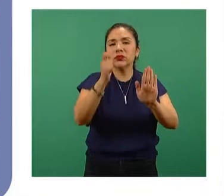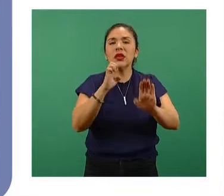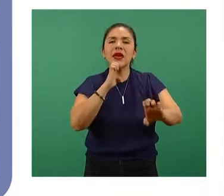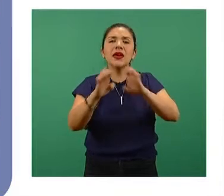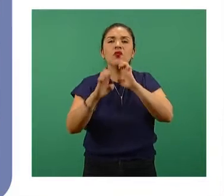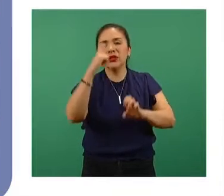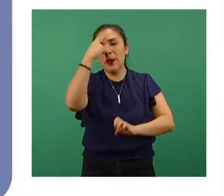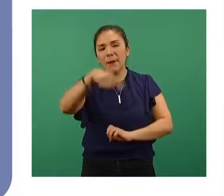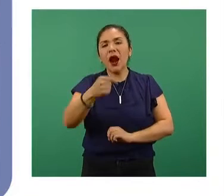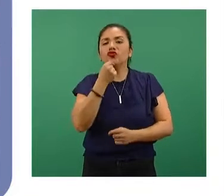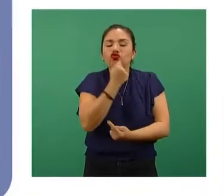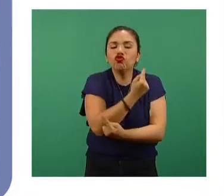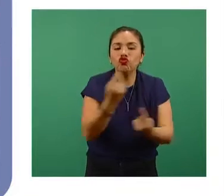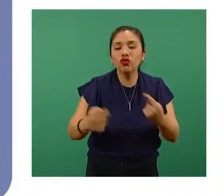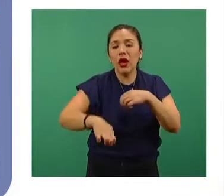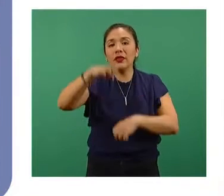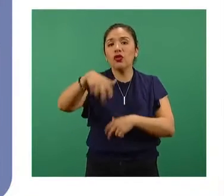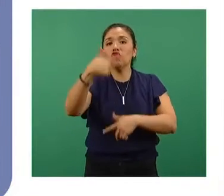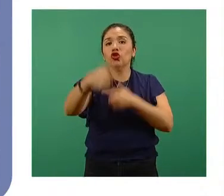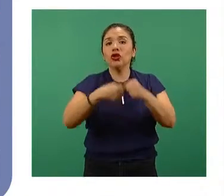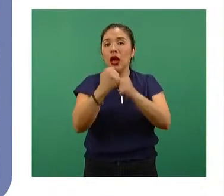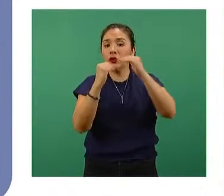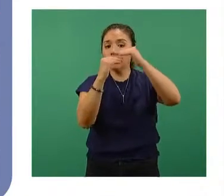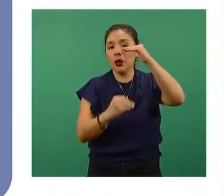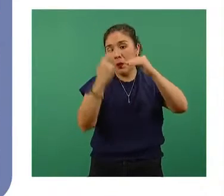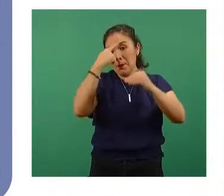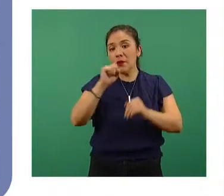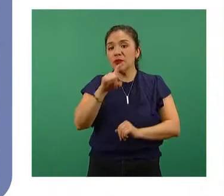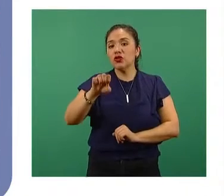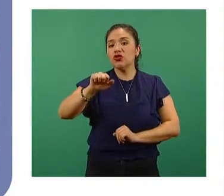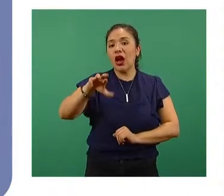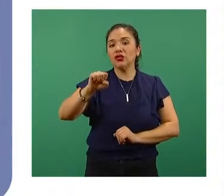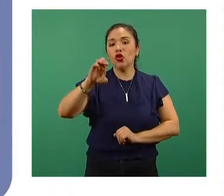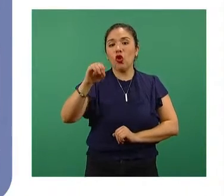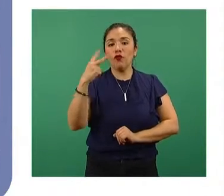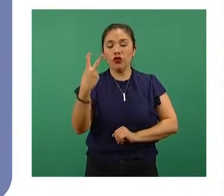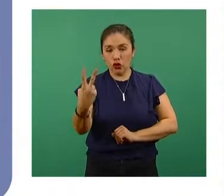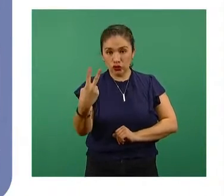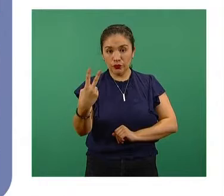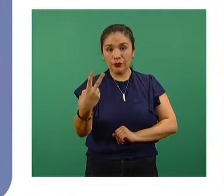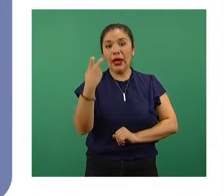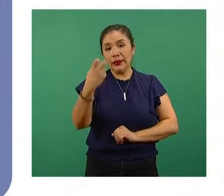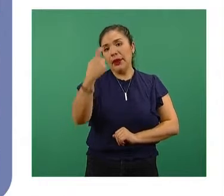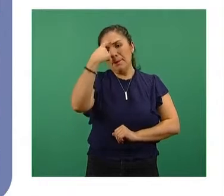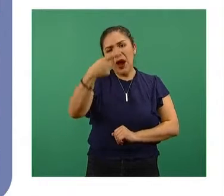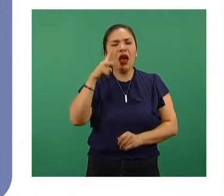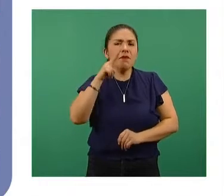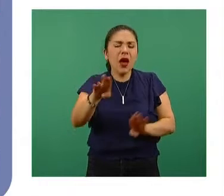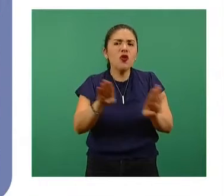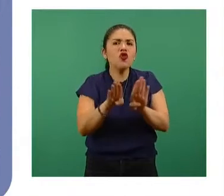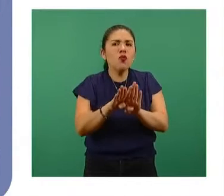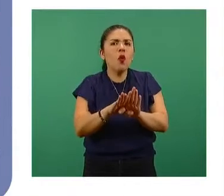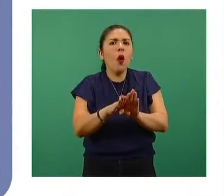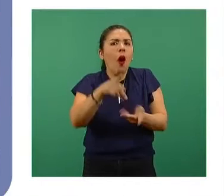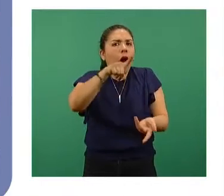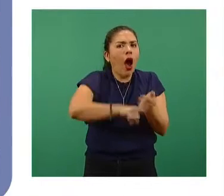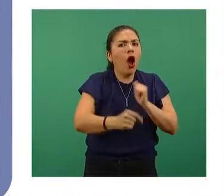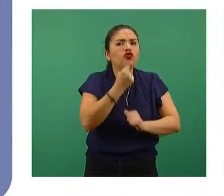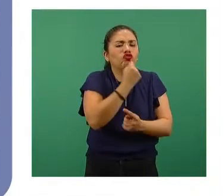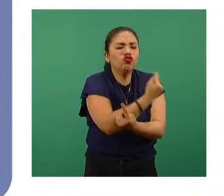en SARS-CoV-2. Y en esta encuesta se incluyen elementos que tienen que ver con la experiencia de vivir